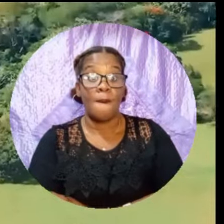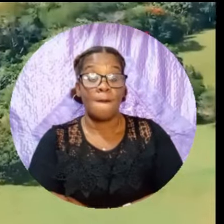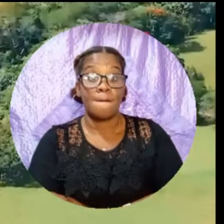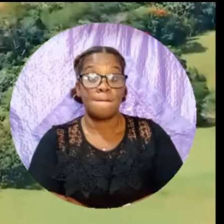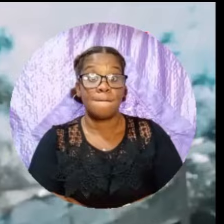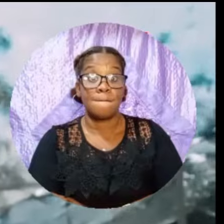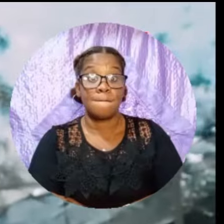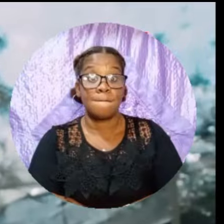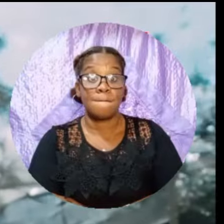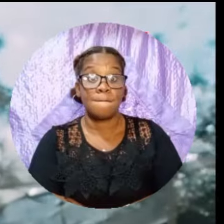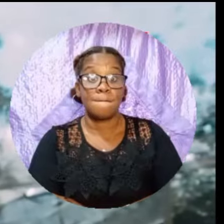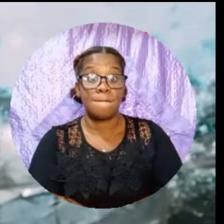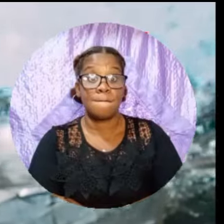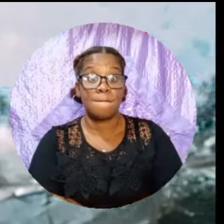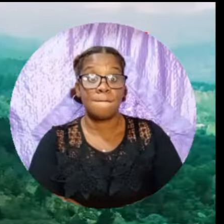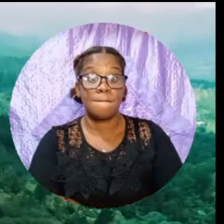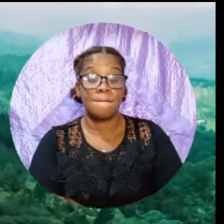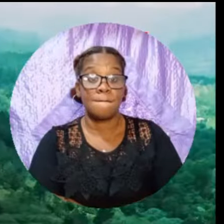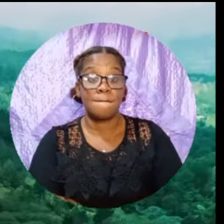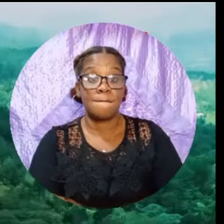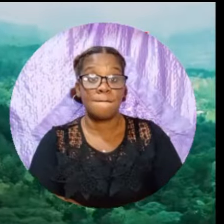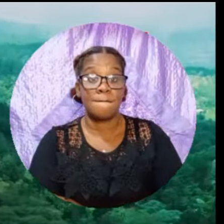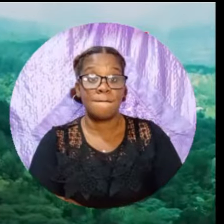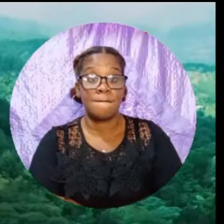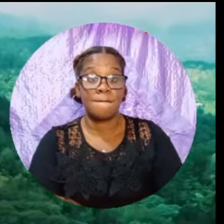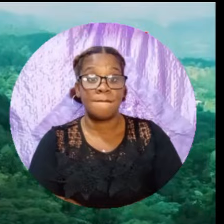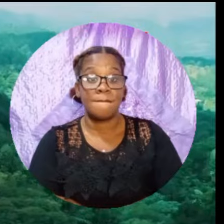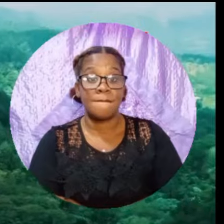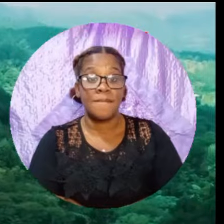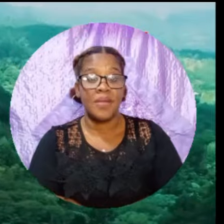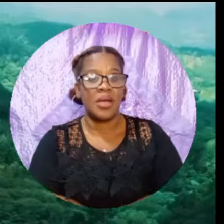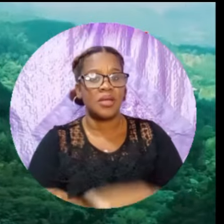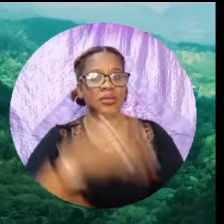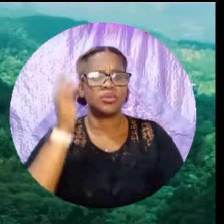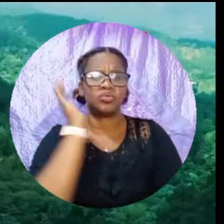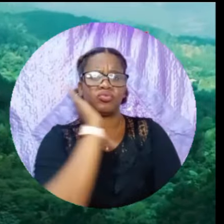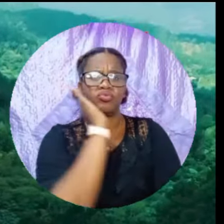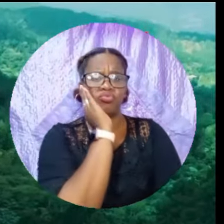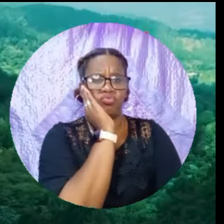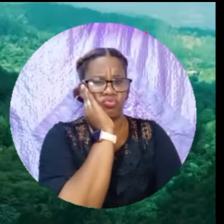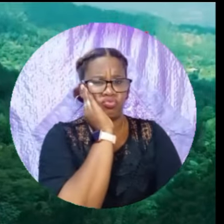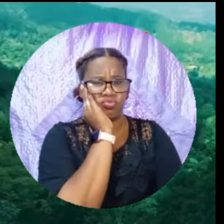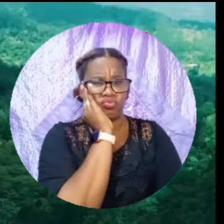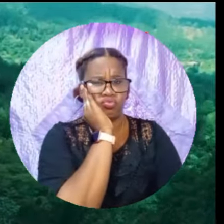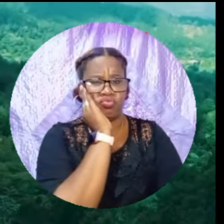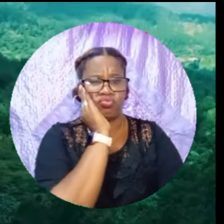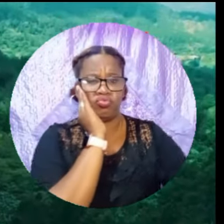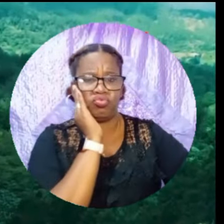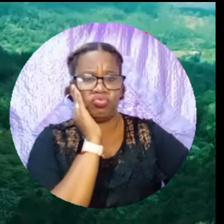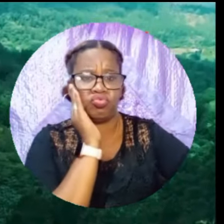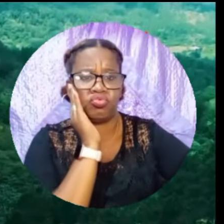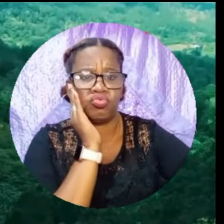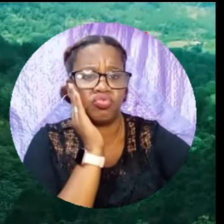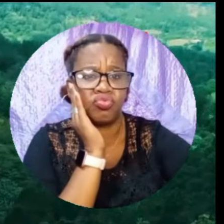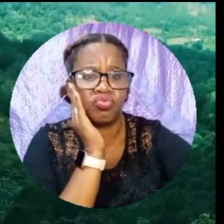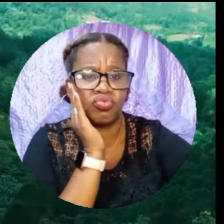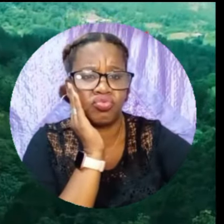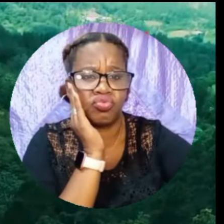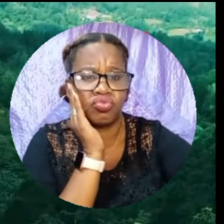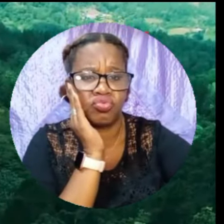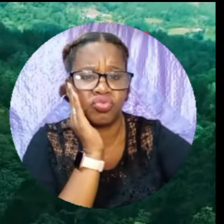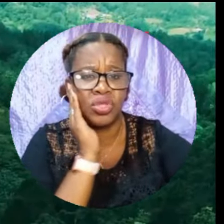un microclima donde las temperaturas son suaves, promedio de 18 a 24 grados Celsius, y